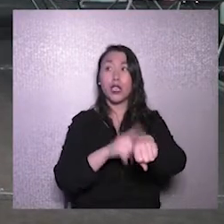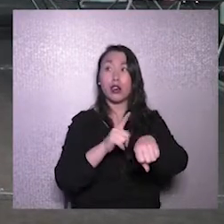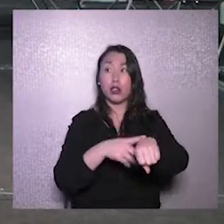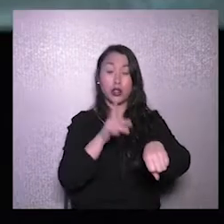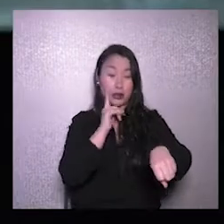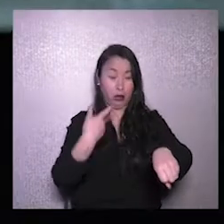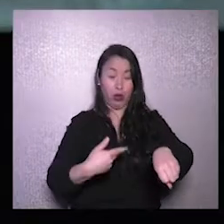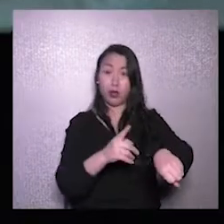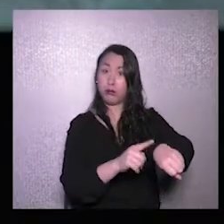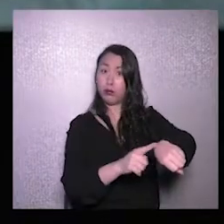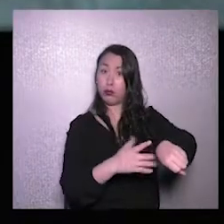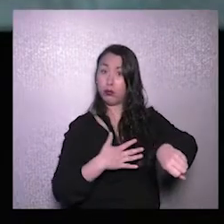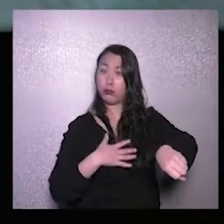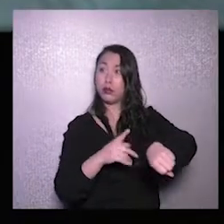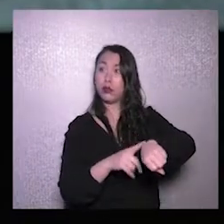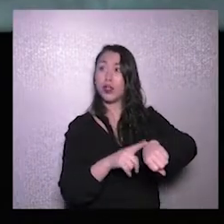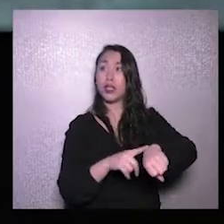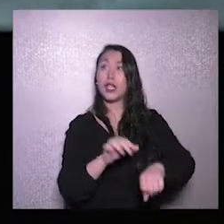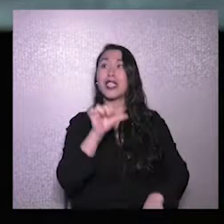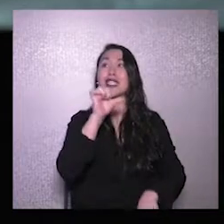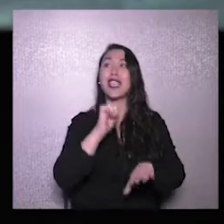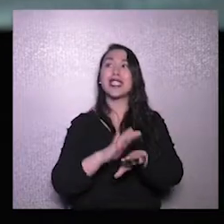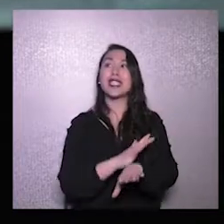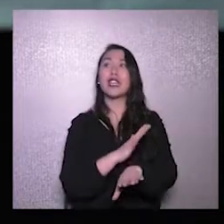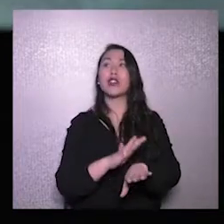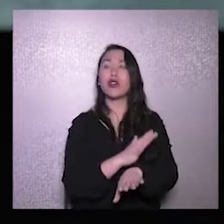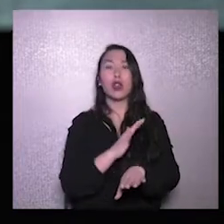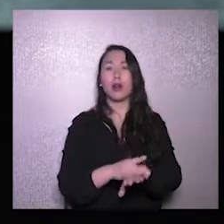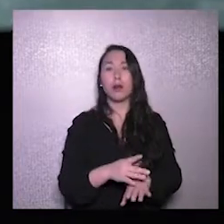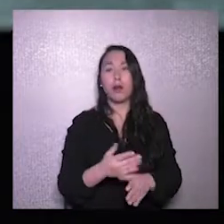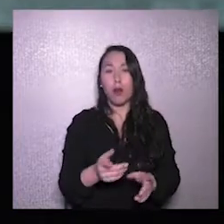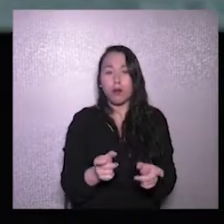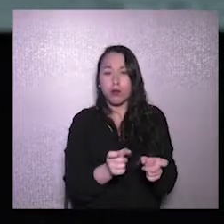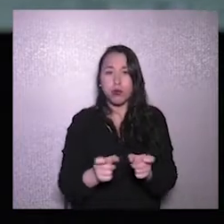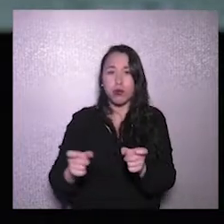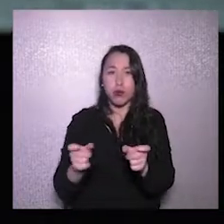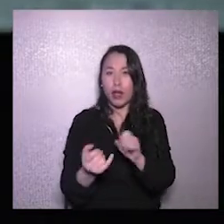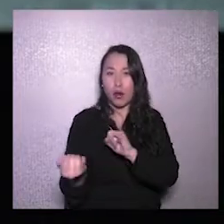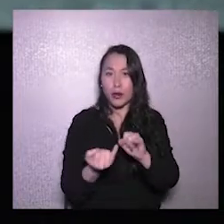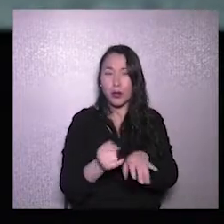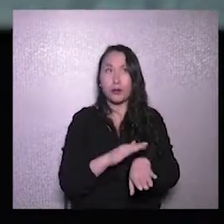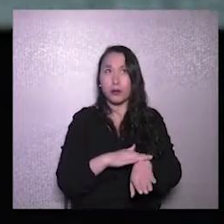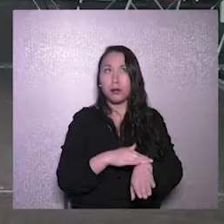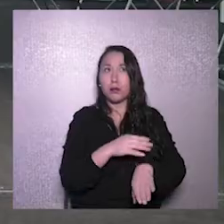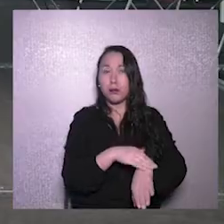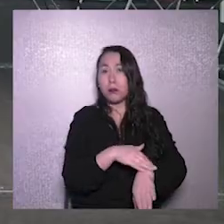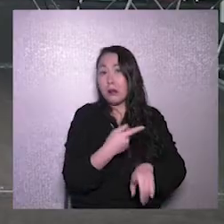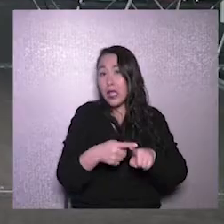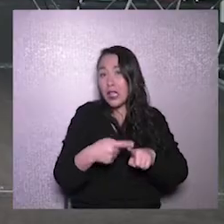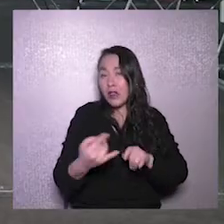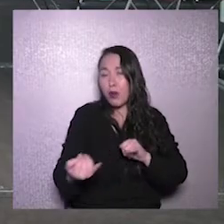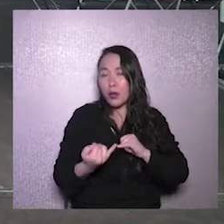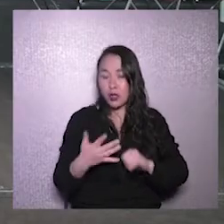ahora, que tiene 6 sensores midiendo datos en forma continua. ¿Ya?